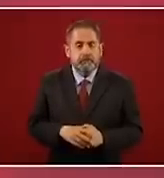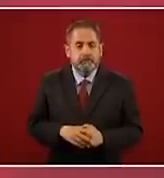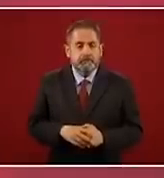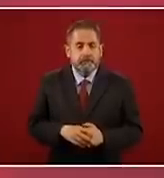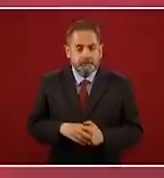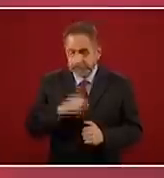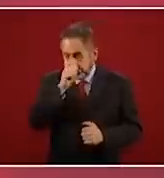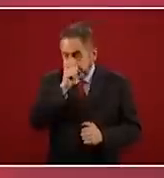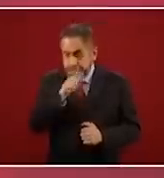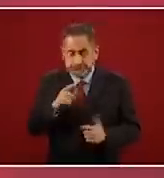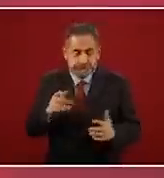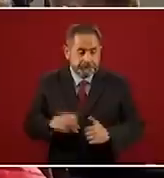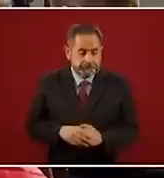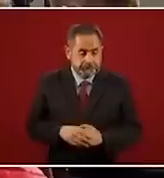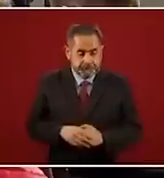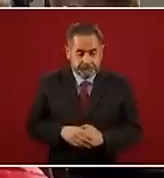por